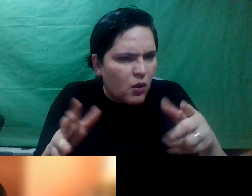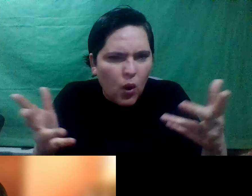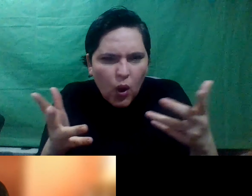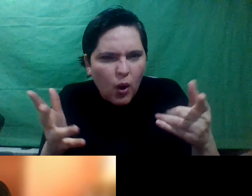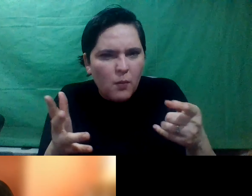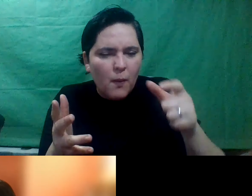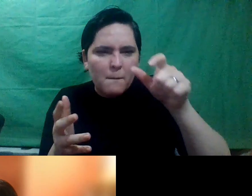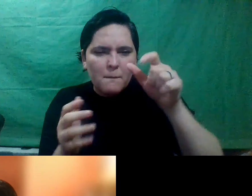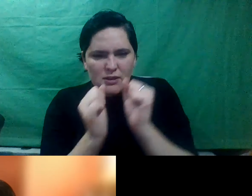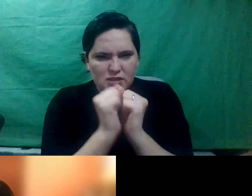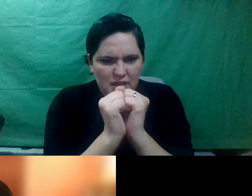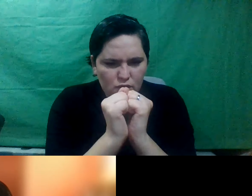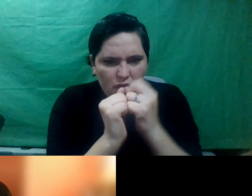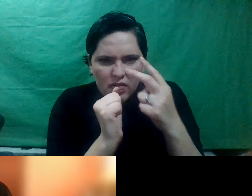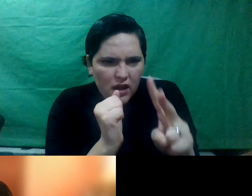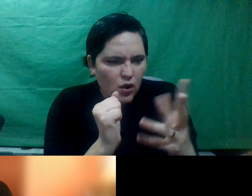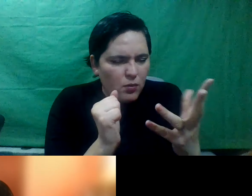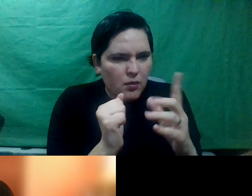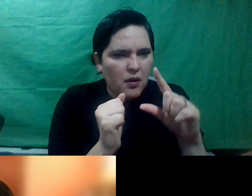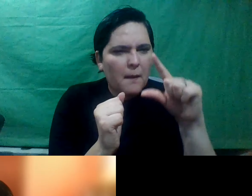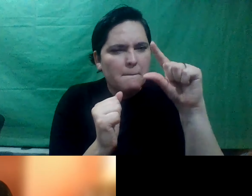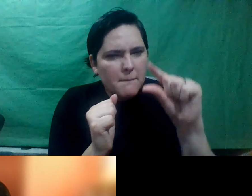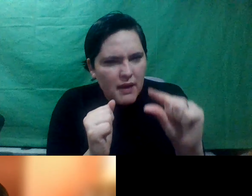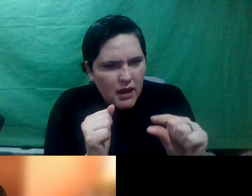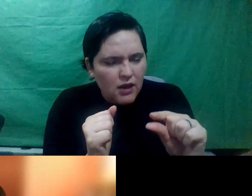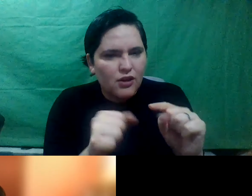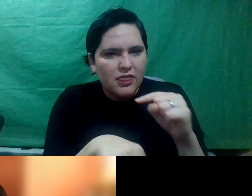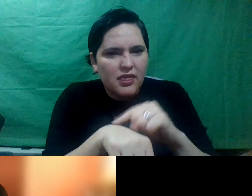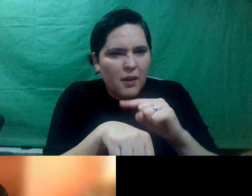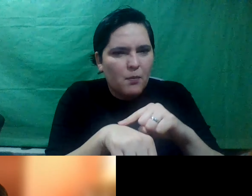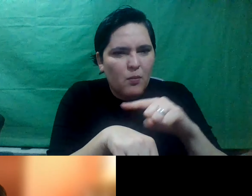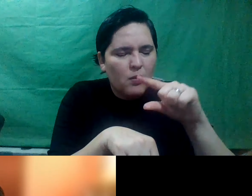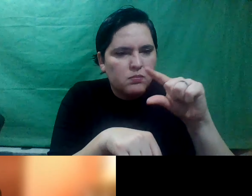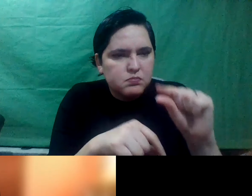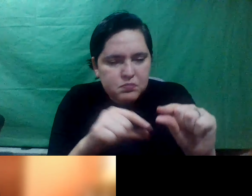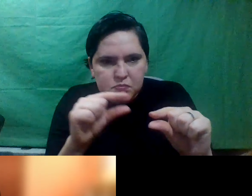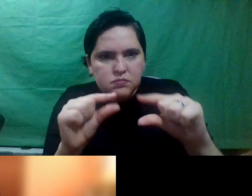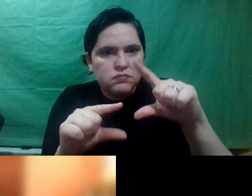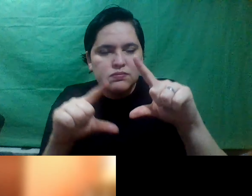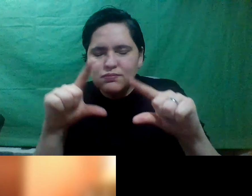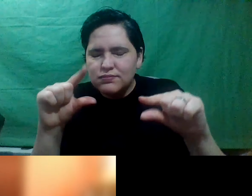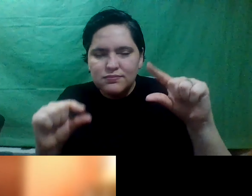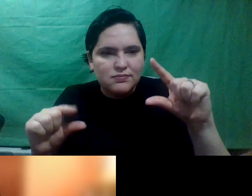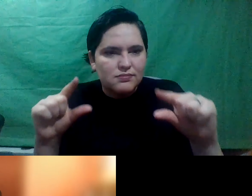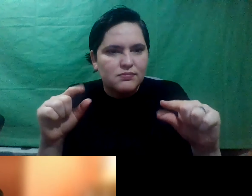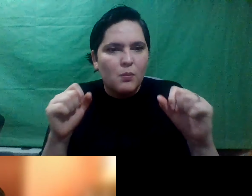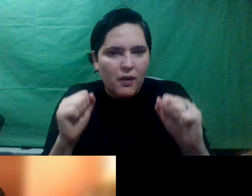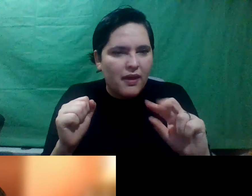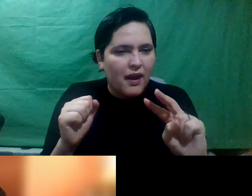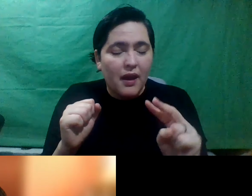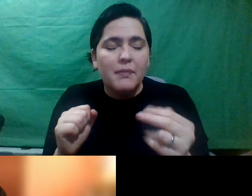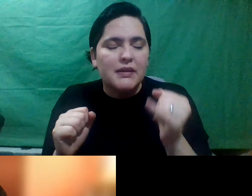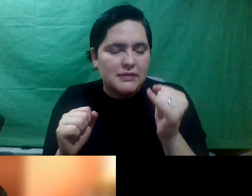estados que tiene el cerebro, y también se reduce el tiempo de permanencia en cada uno de los estados. Entonces esto, más o menos sí,